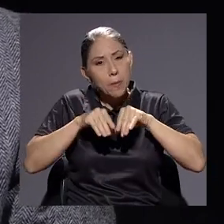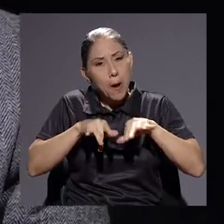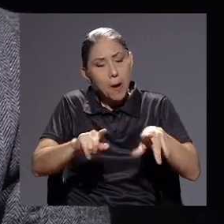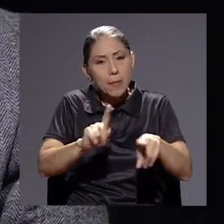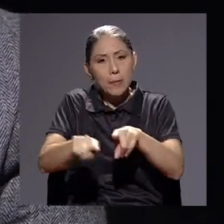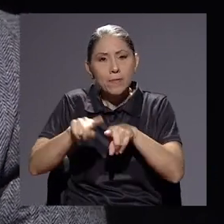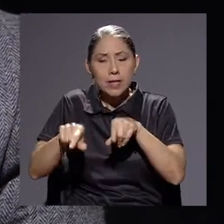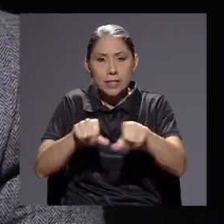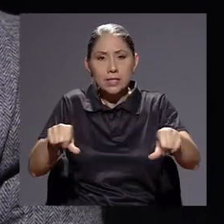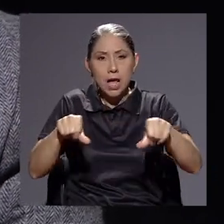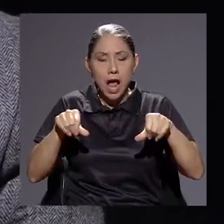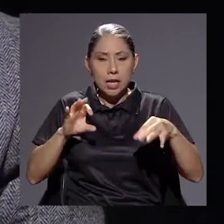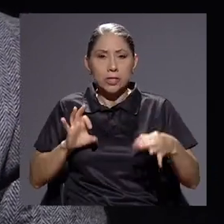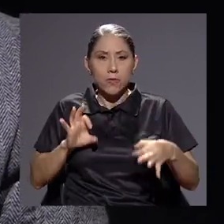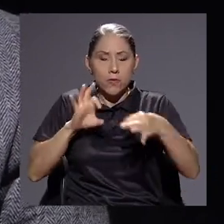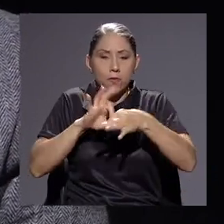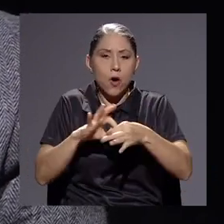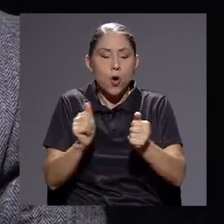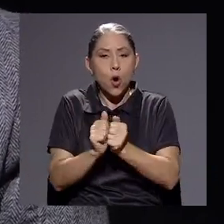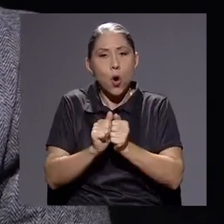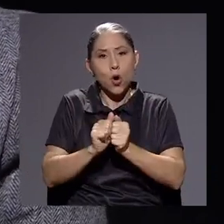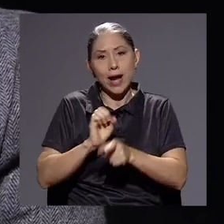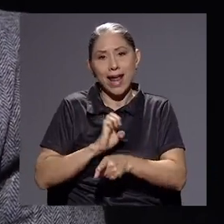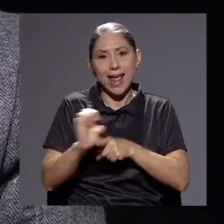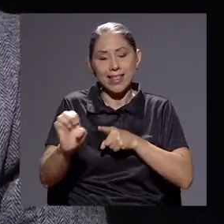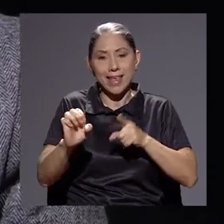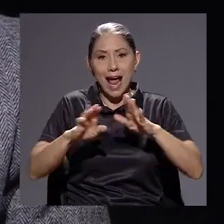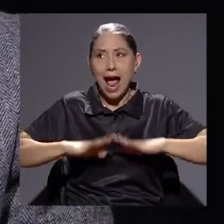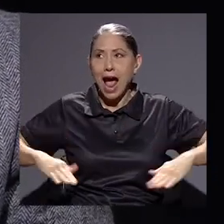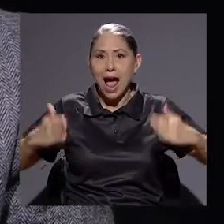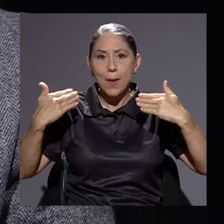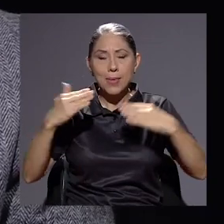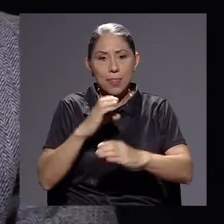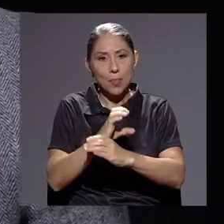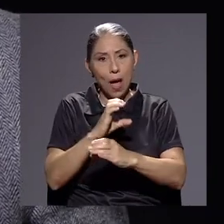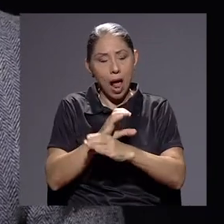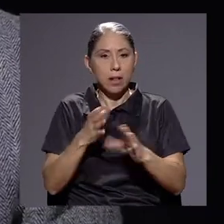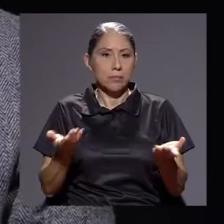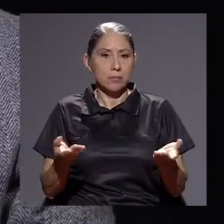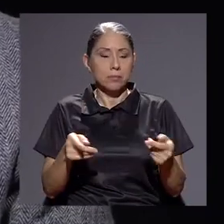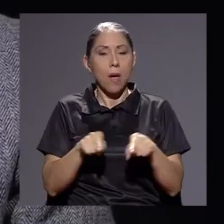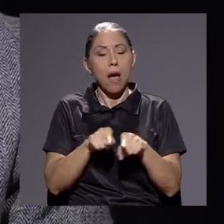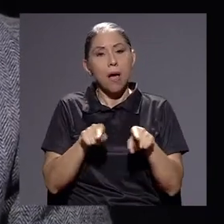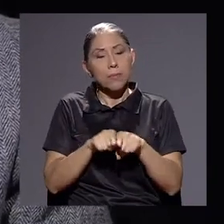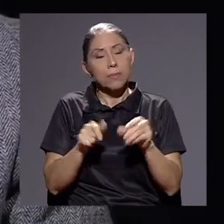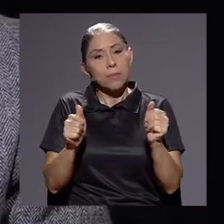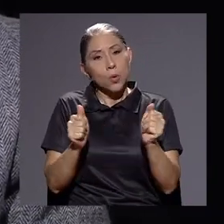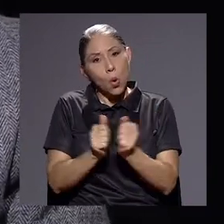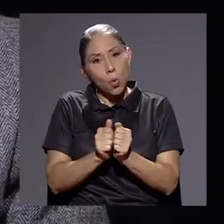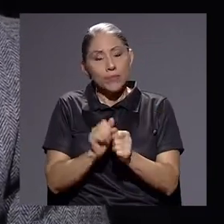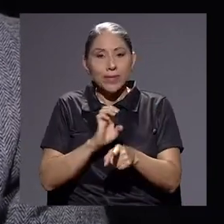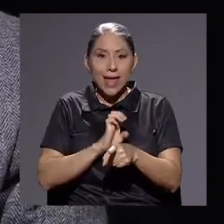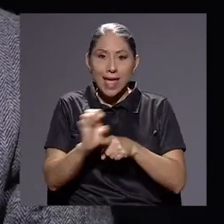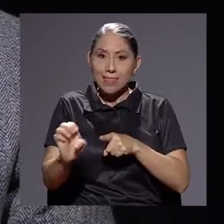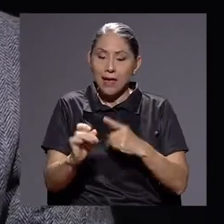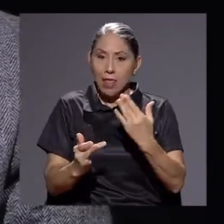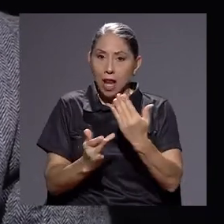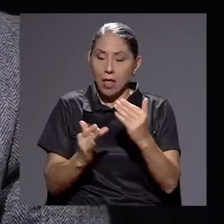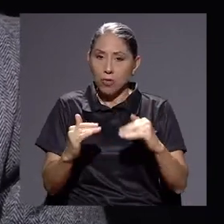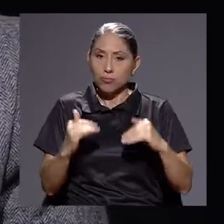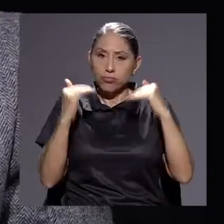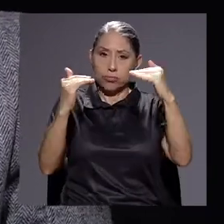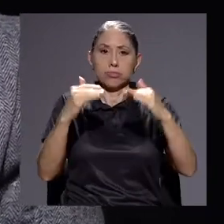varias áreas también que tienen que ver con ética ambiental, por ejemplo. Así es. Tiene que ver con ética de la